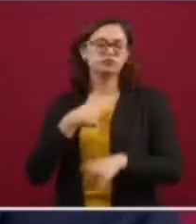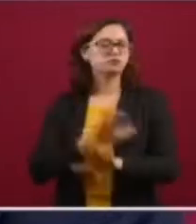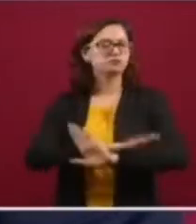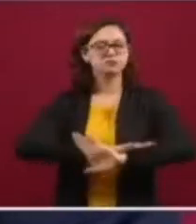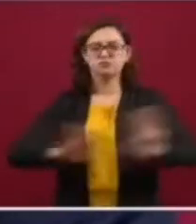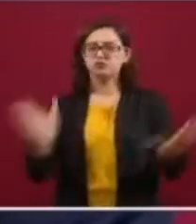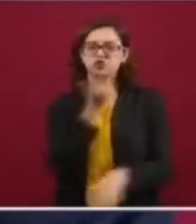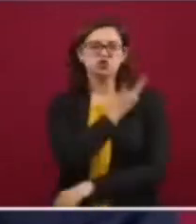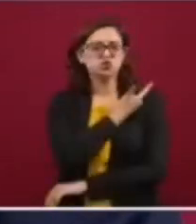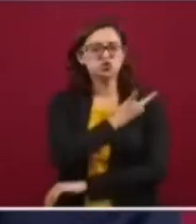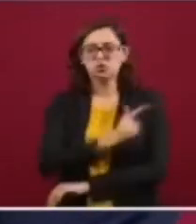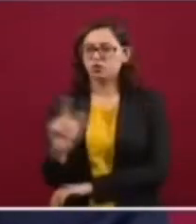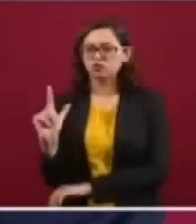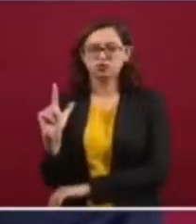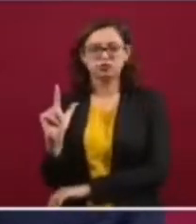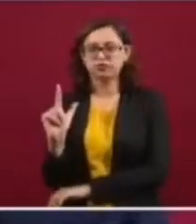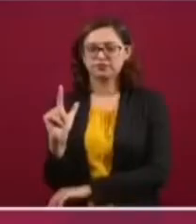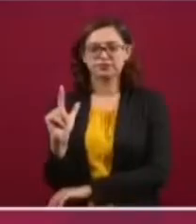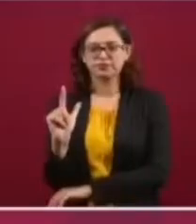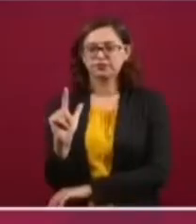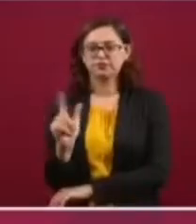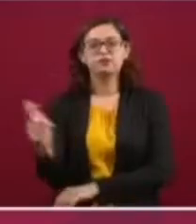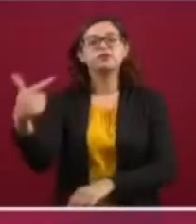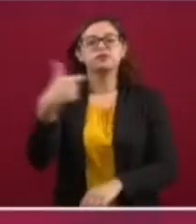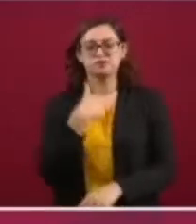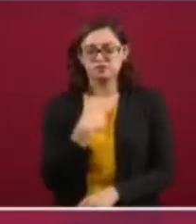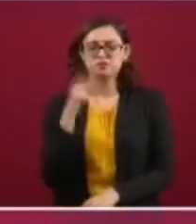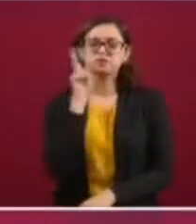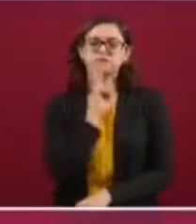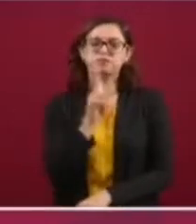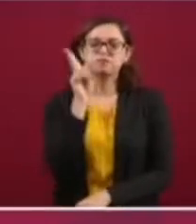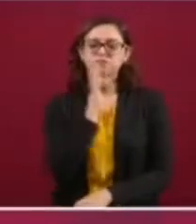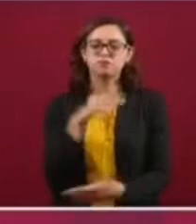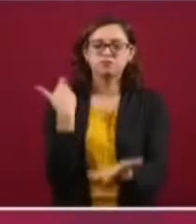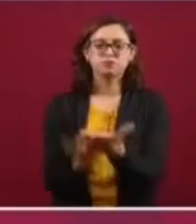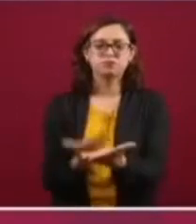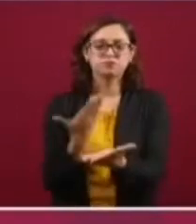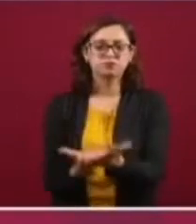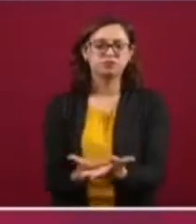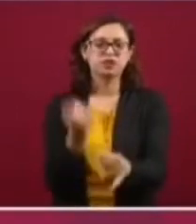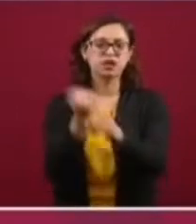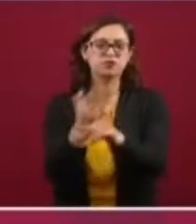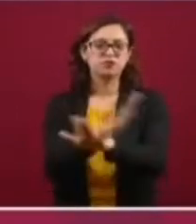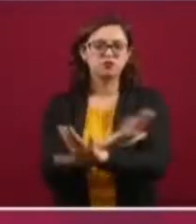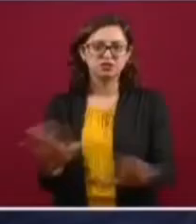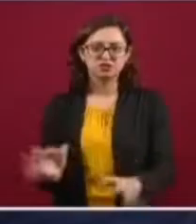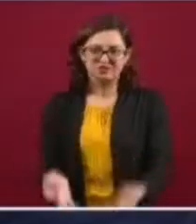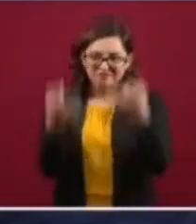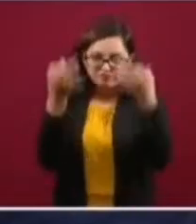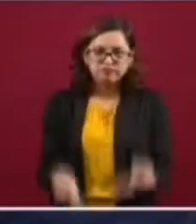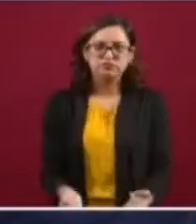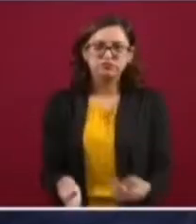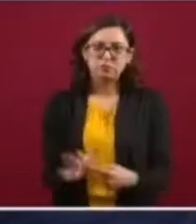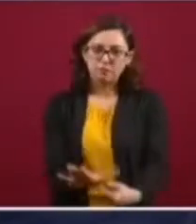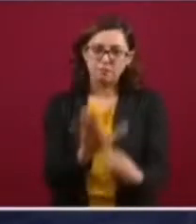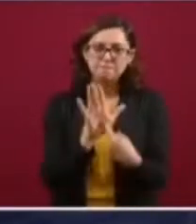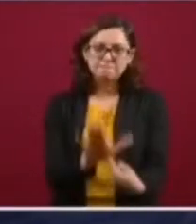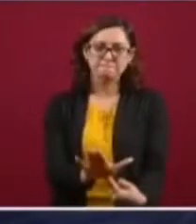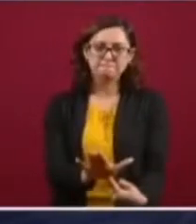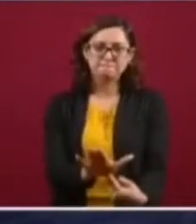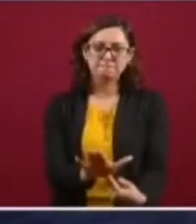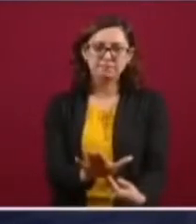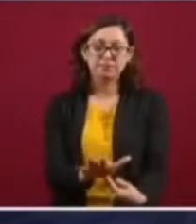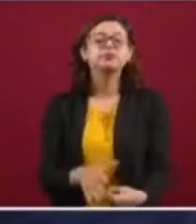yo procuro tener información primera y